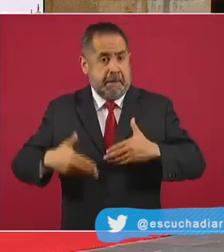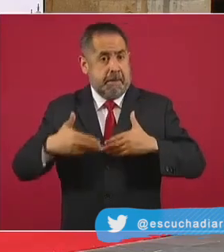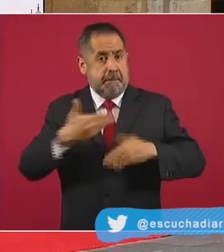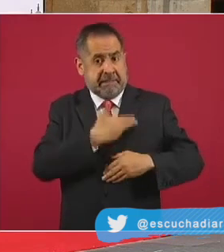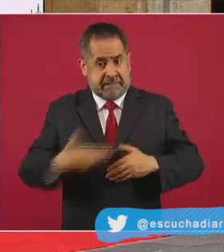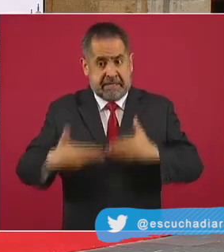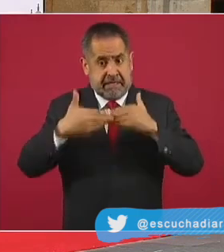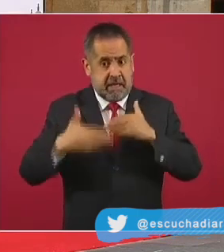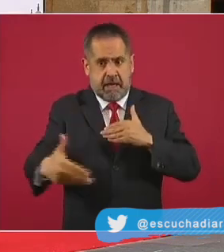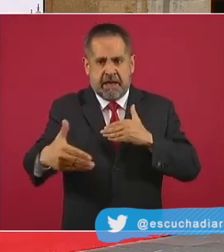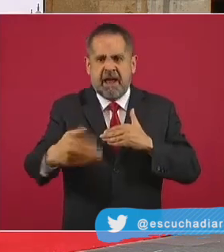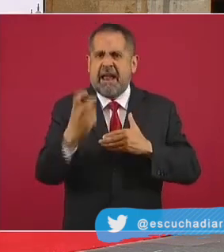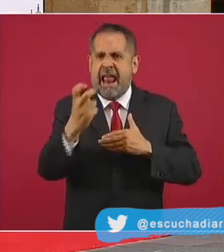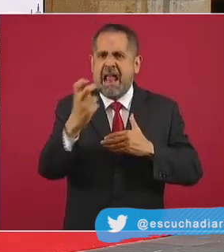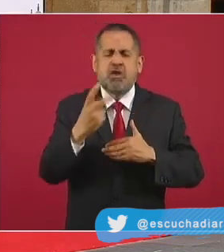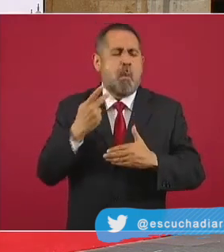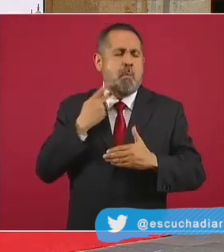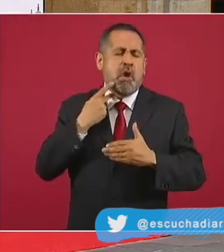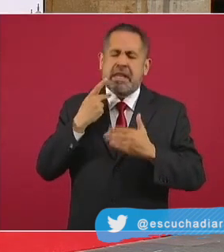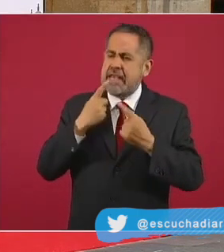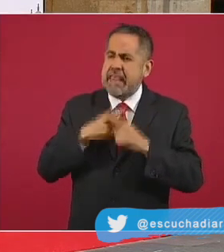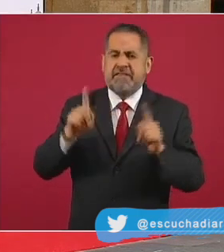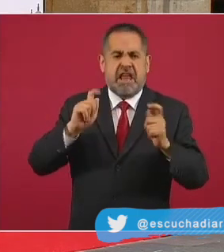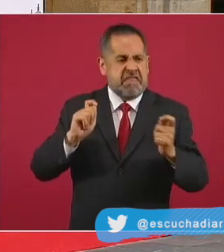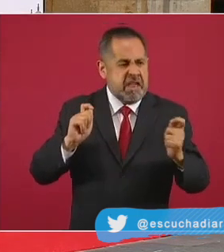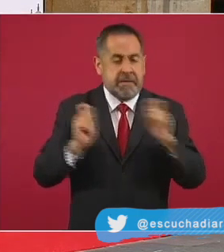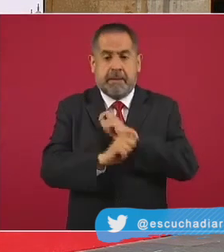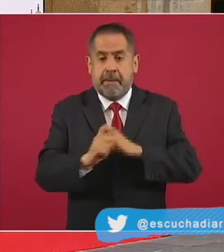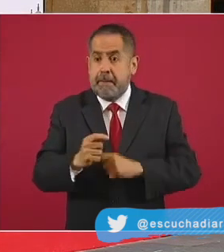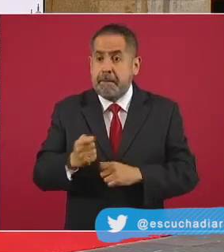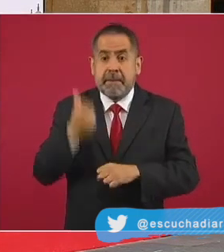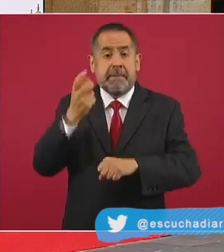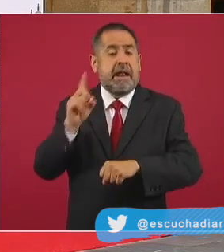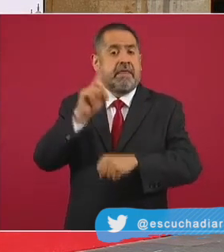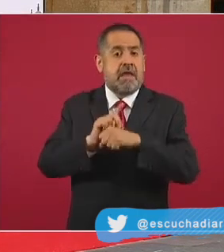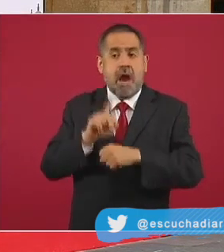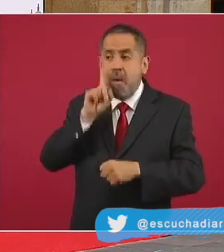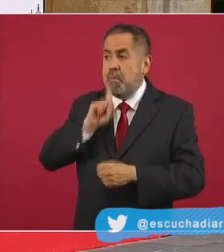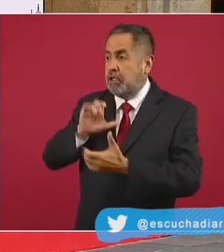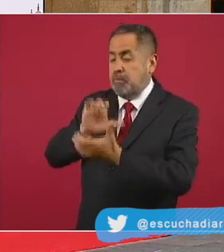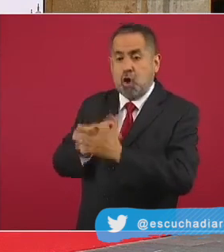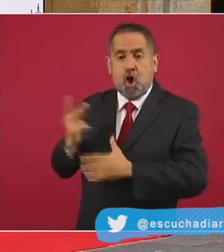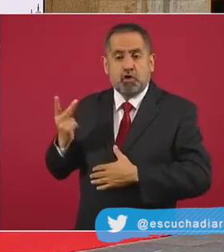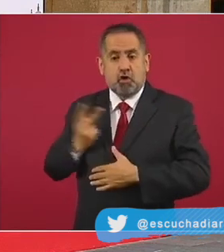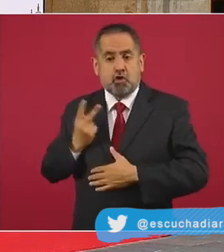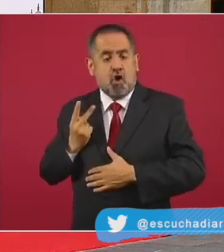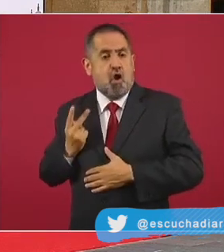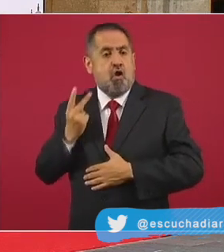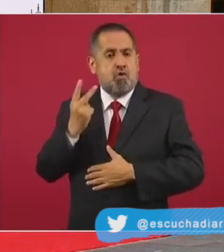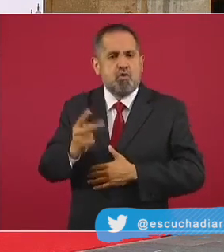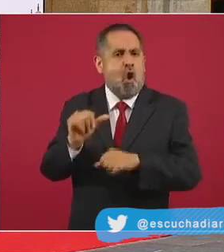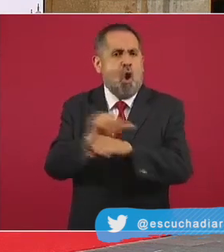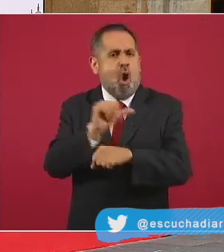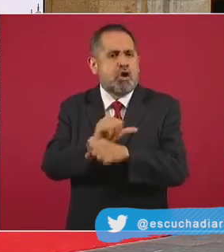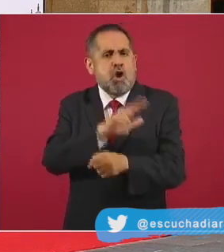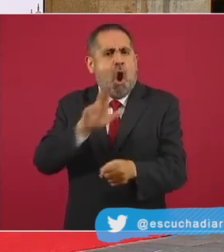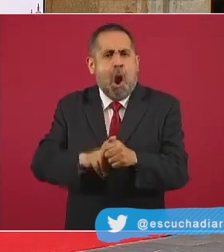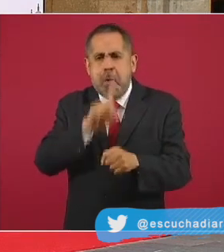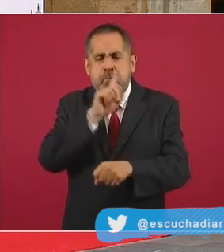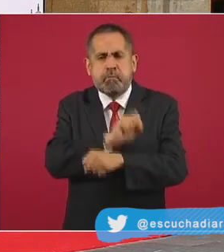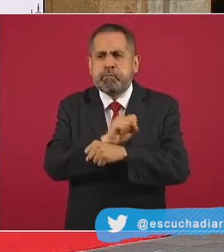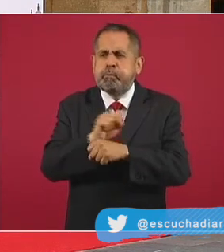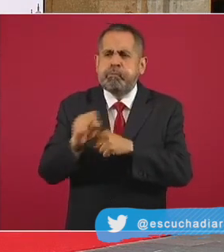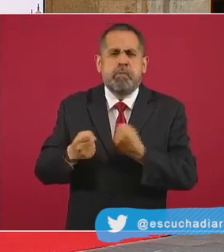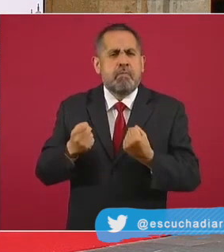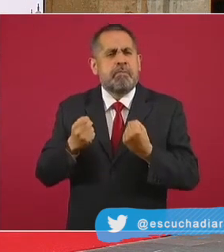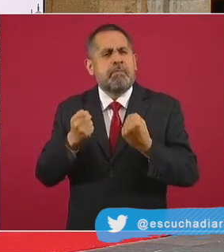política diferente. El primer día, mi esposa y yo nos trasladamos en un automóvil normal a la sede